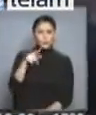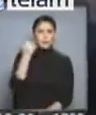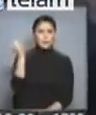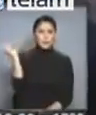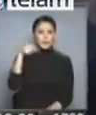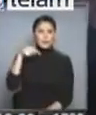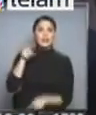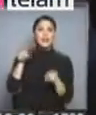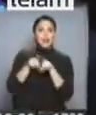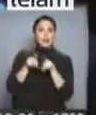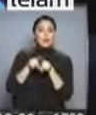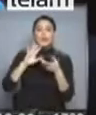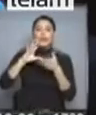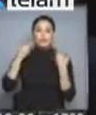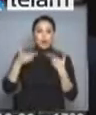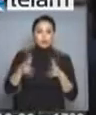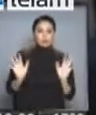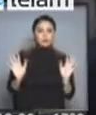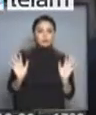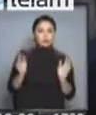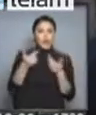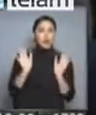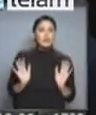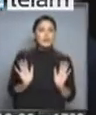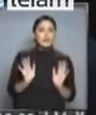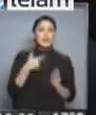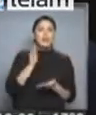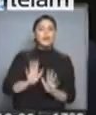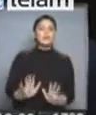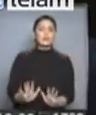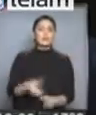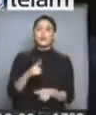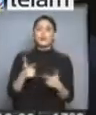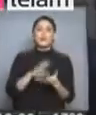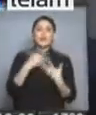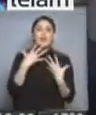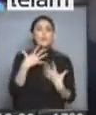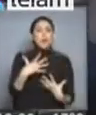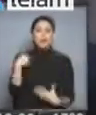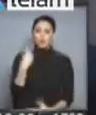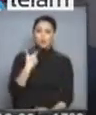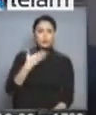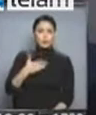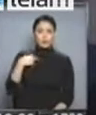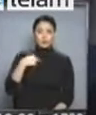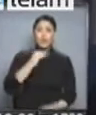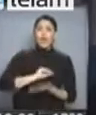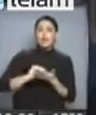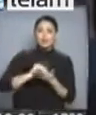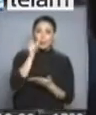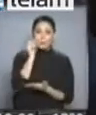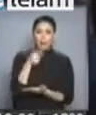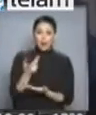Cruz con total espontaneidad y libertad y como corresponde, no hay molestia, fue pedido por nosotros. Yo soy el abogado del